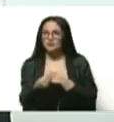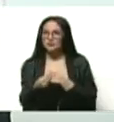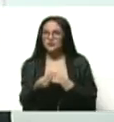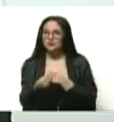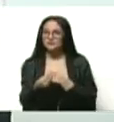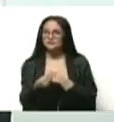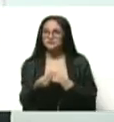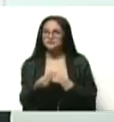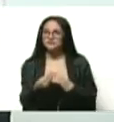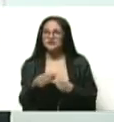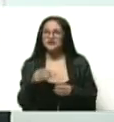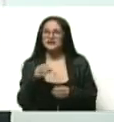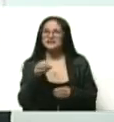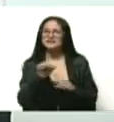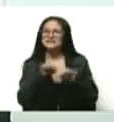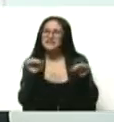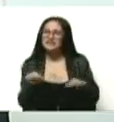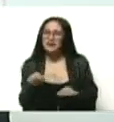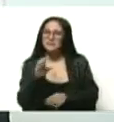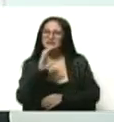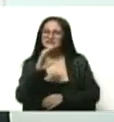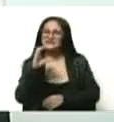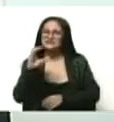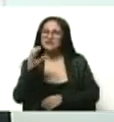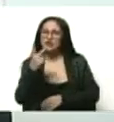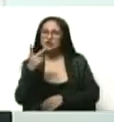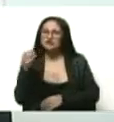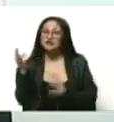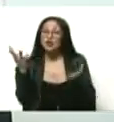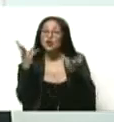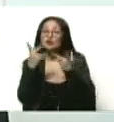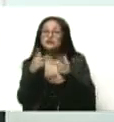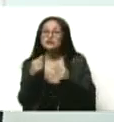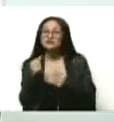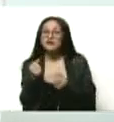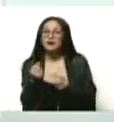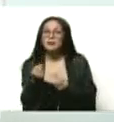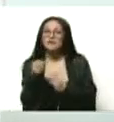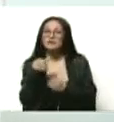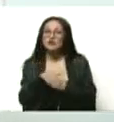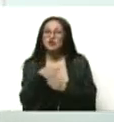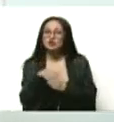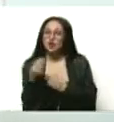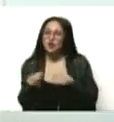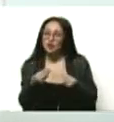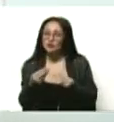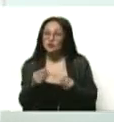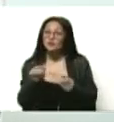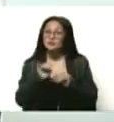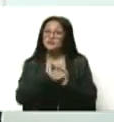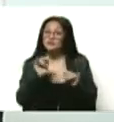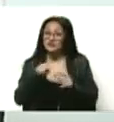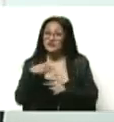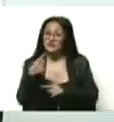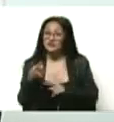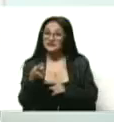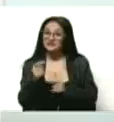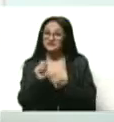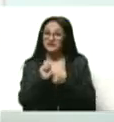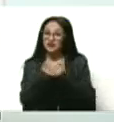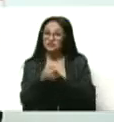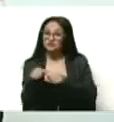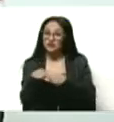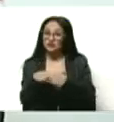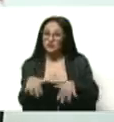sistema CC200 para contabilizar los miles de votos. Además, después de la renovación de las estructuras